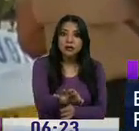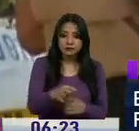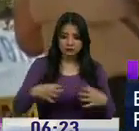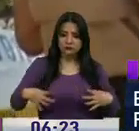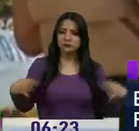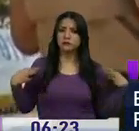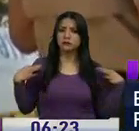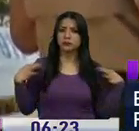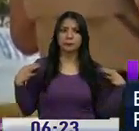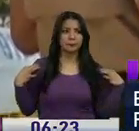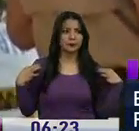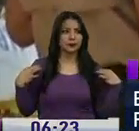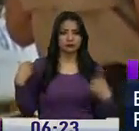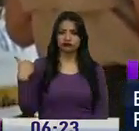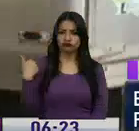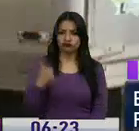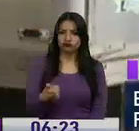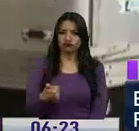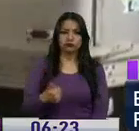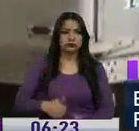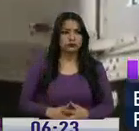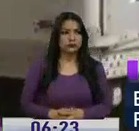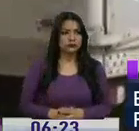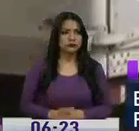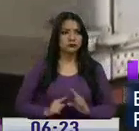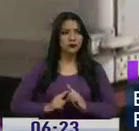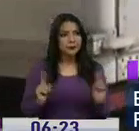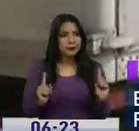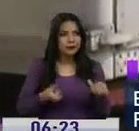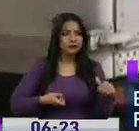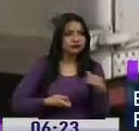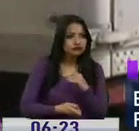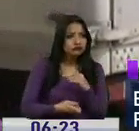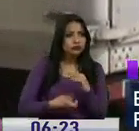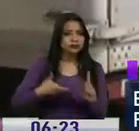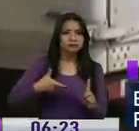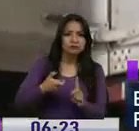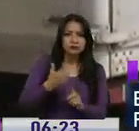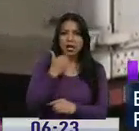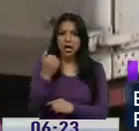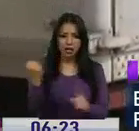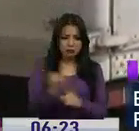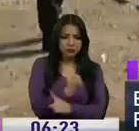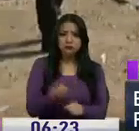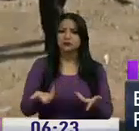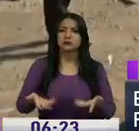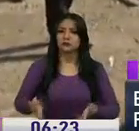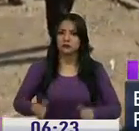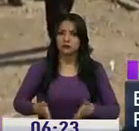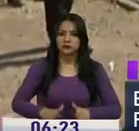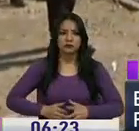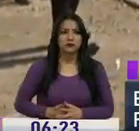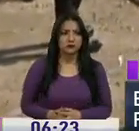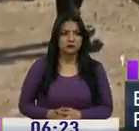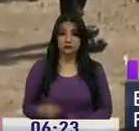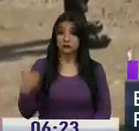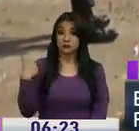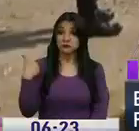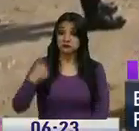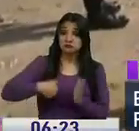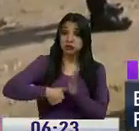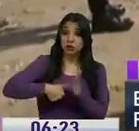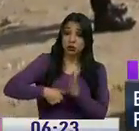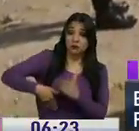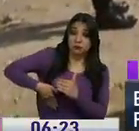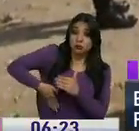y, según criminalística, no presentaba signos de haber sido maltratado. Incluso tenía sus documentos en el bolsillo